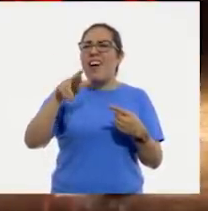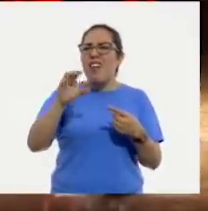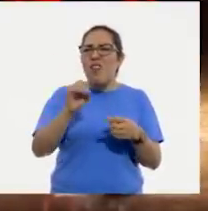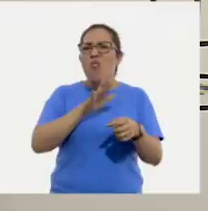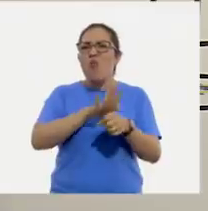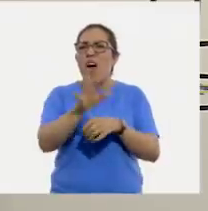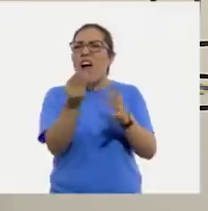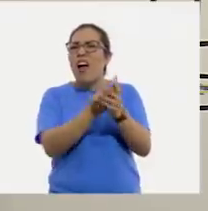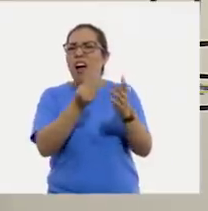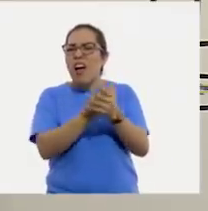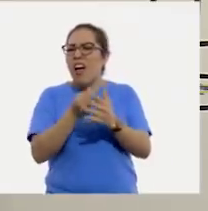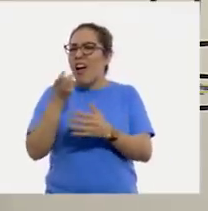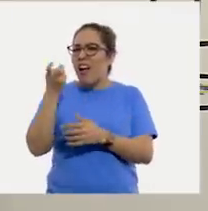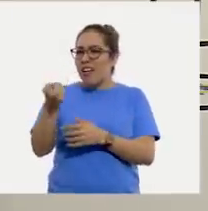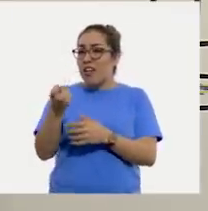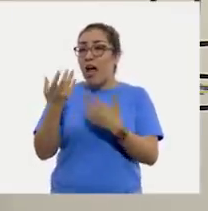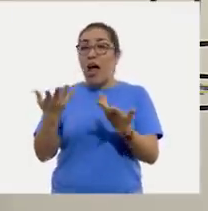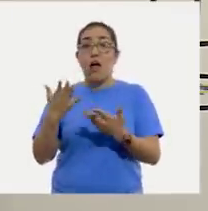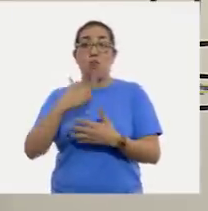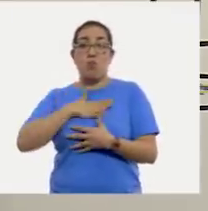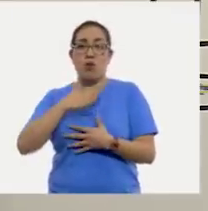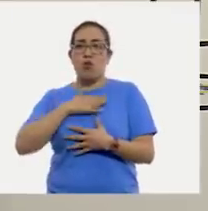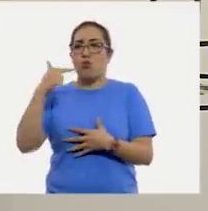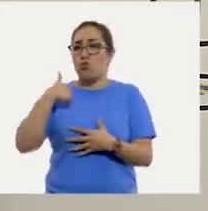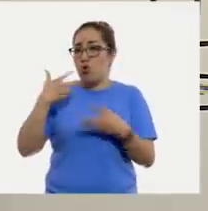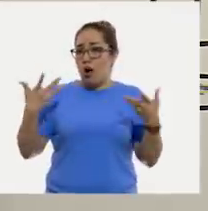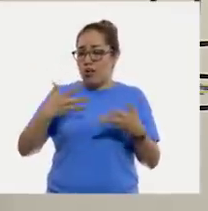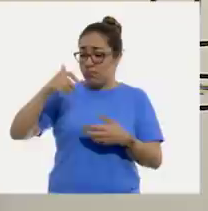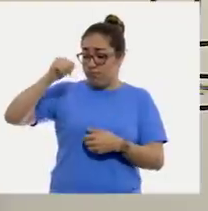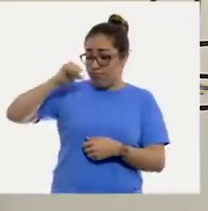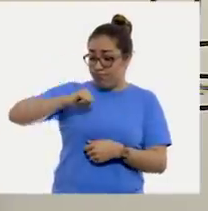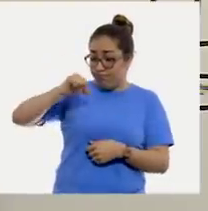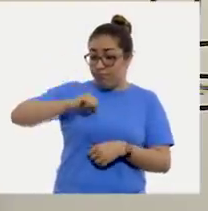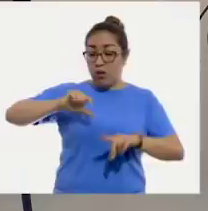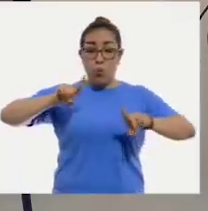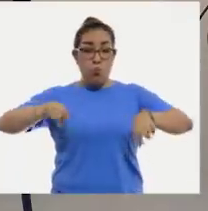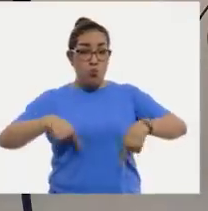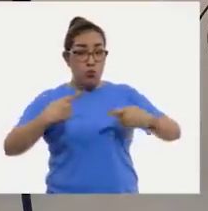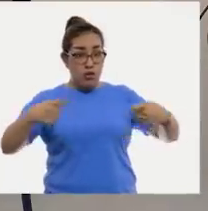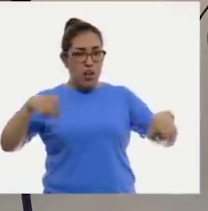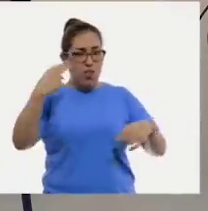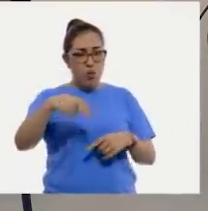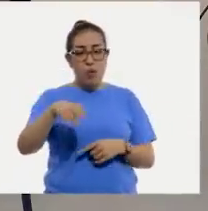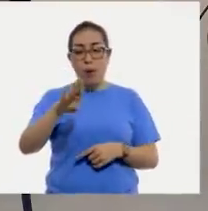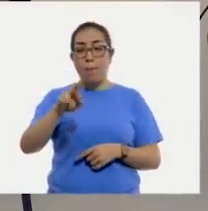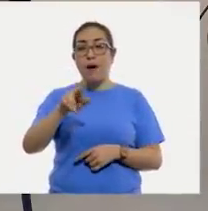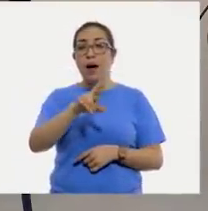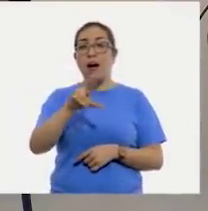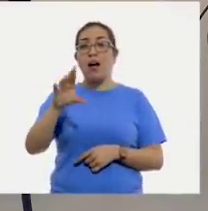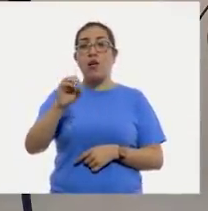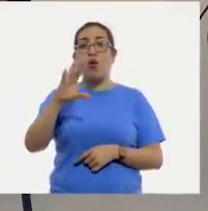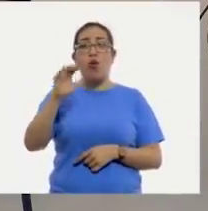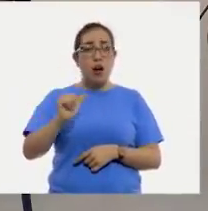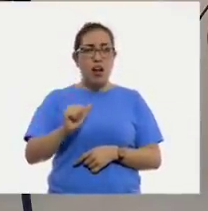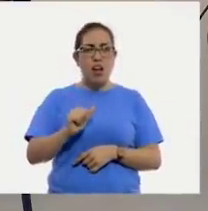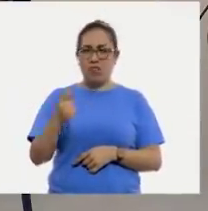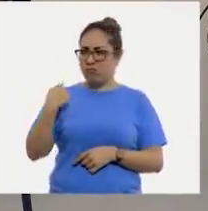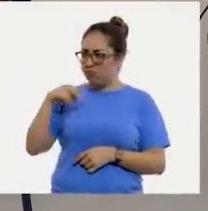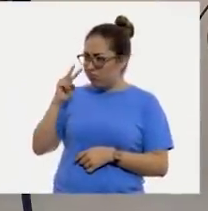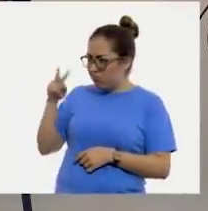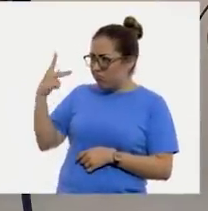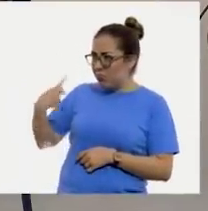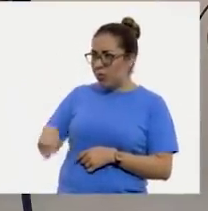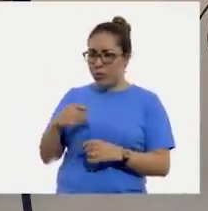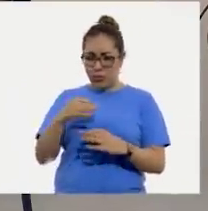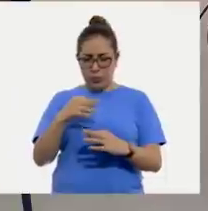de música es? Yo lo que hago es tocar música de esa época, música barroca. ¡Qué maravilla! Y he visto que traes una flauta que es muy grande.